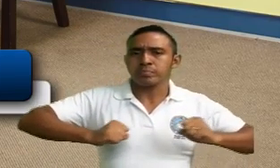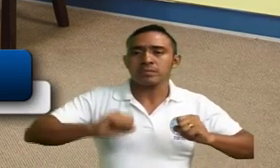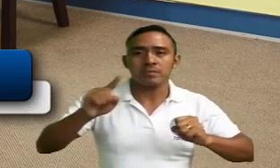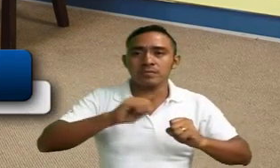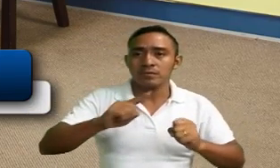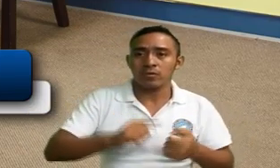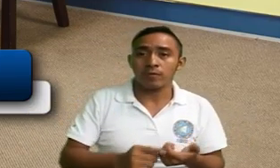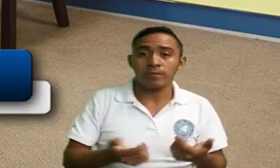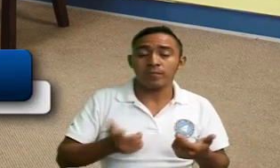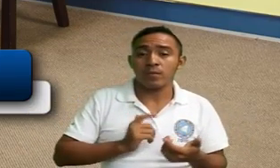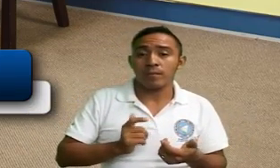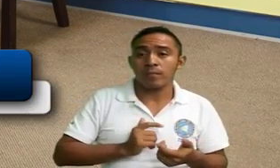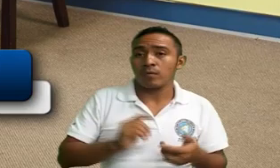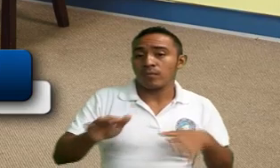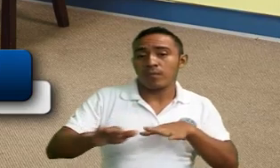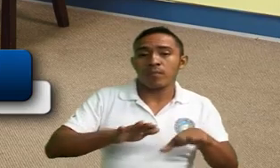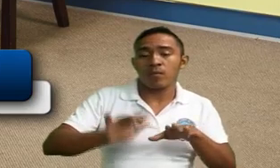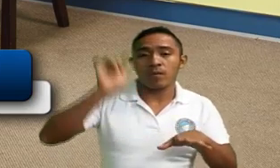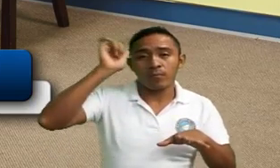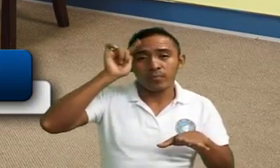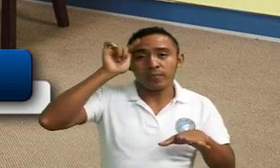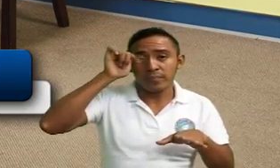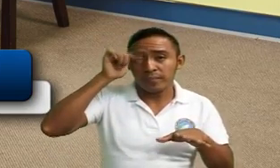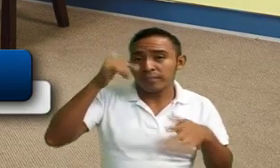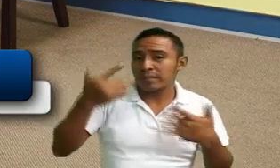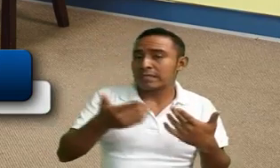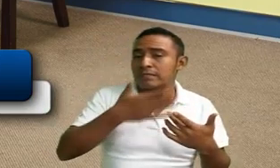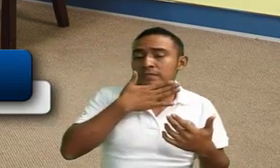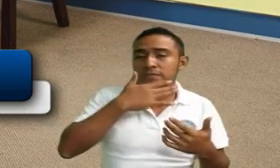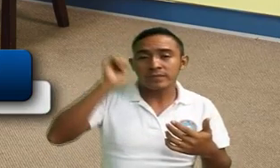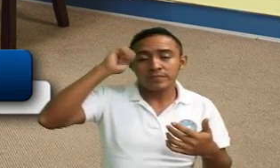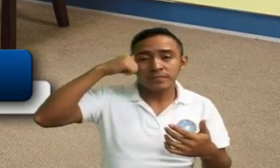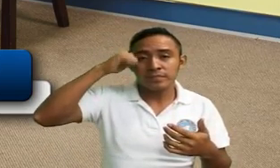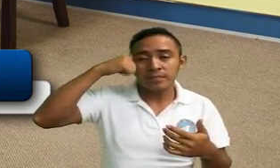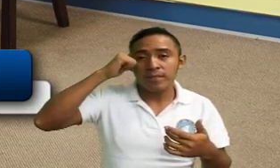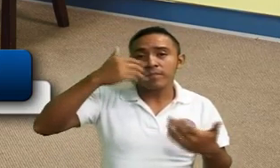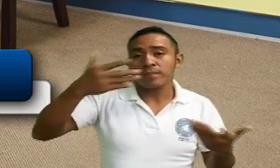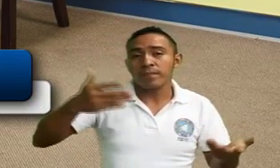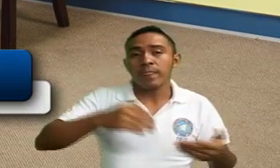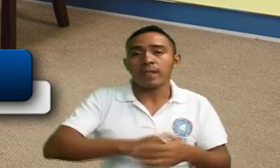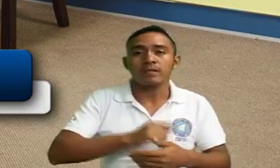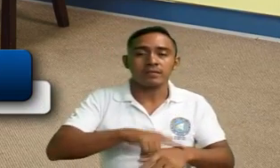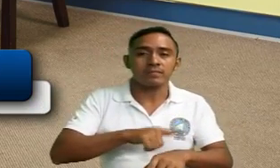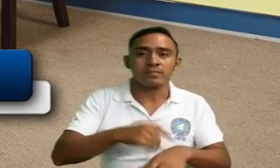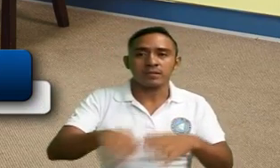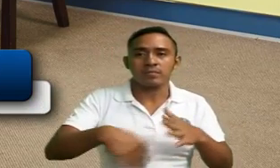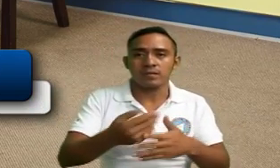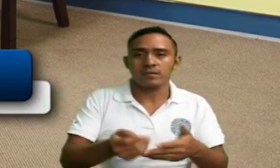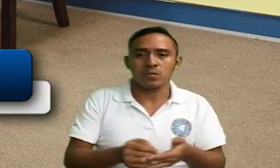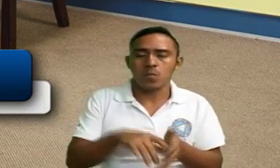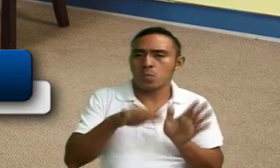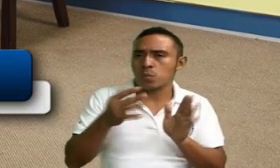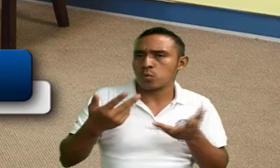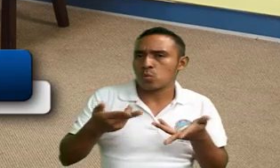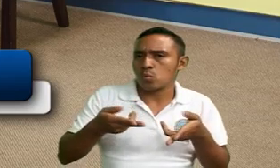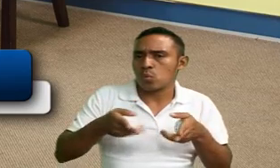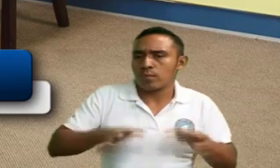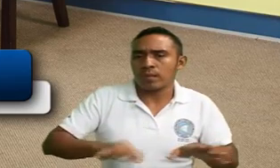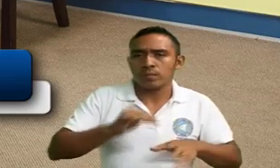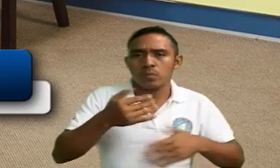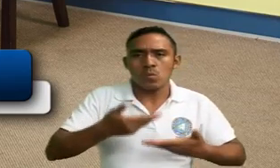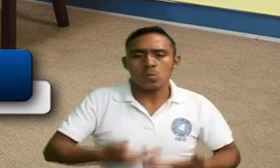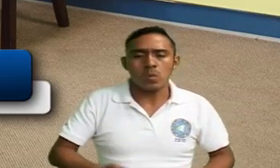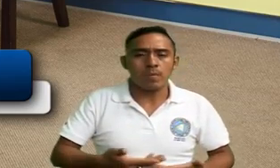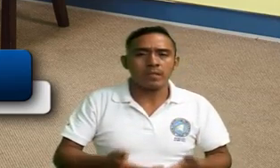que subió de peso, sino que simplemente está reteniendo un poco más de líquido, que luego, pasado este periodo, ella regresa a su peso